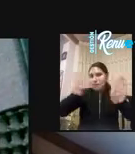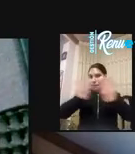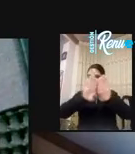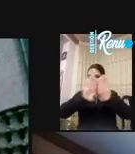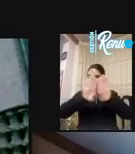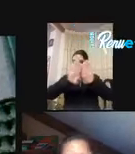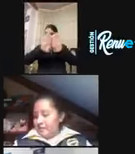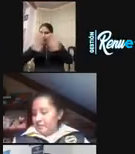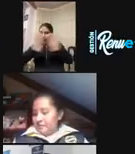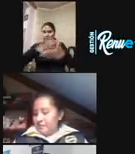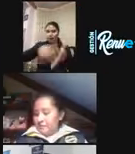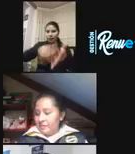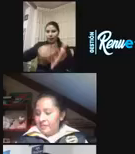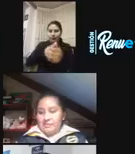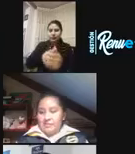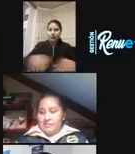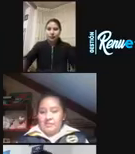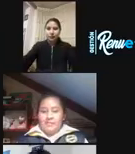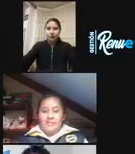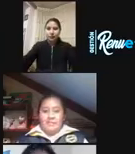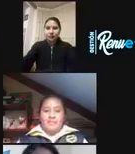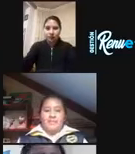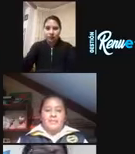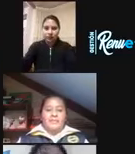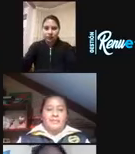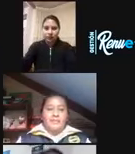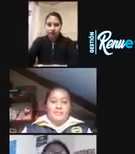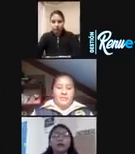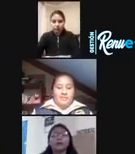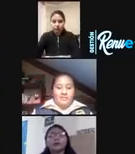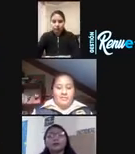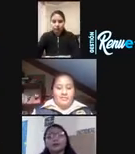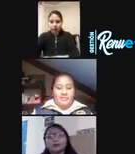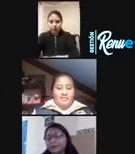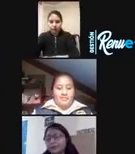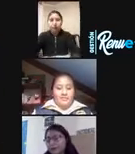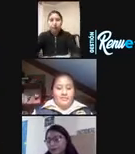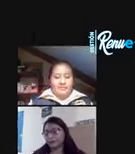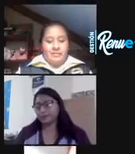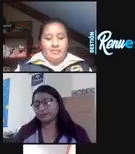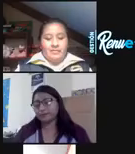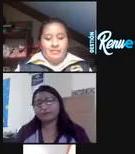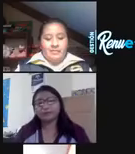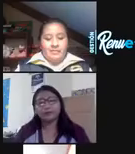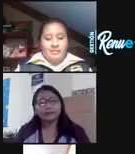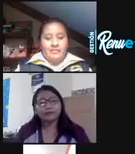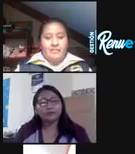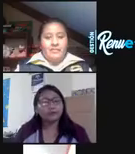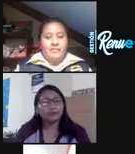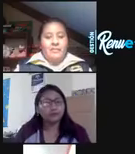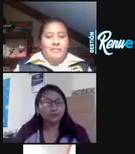de un segundito, porque vamos a entrar a la ronda de preguntas.